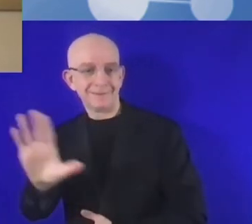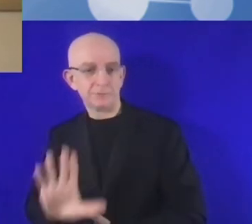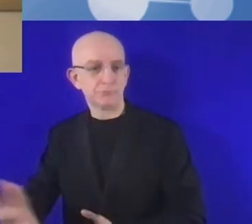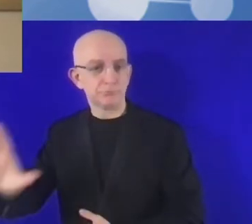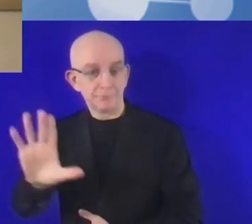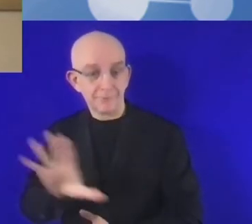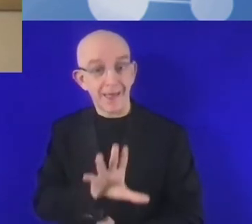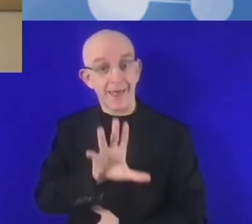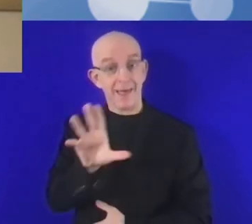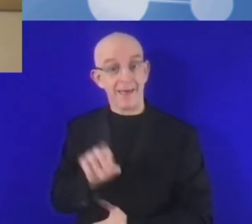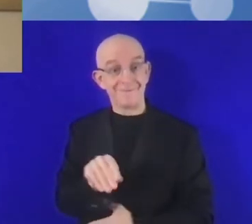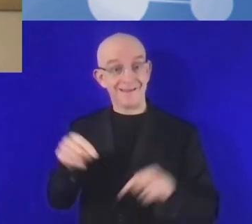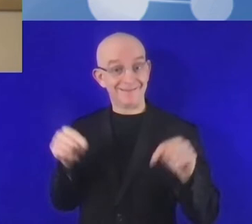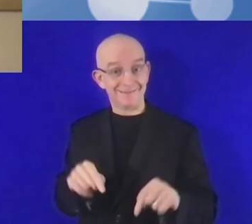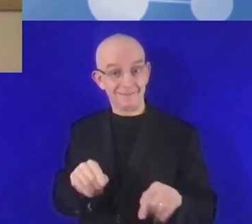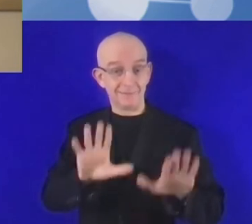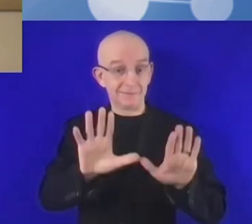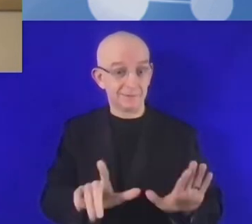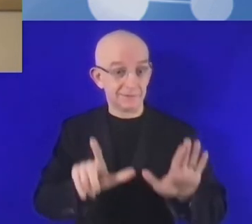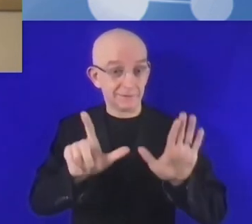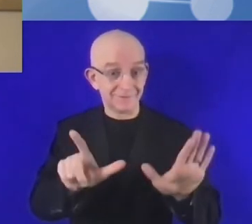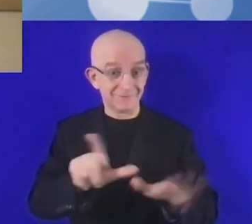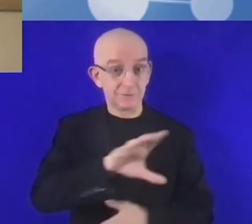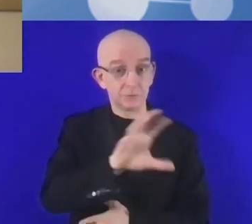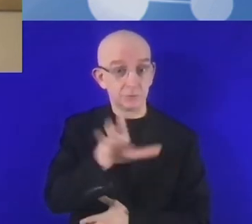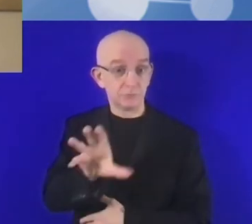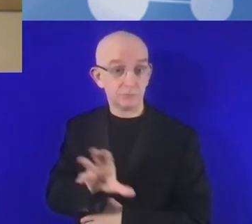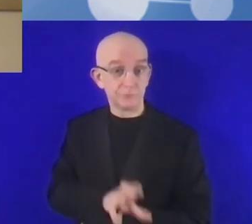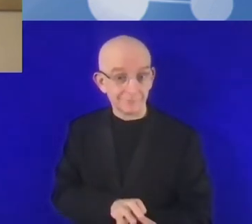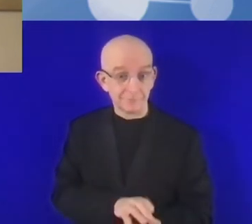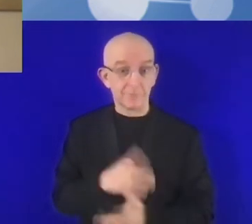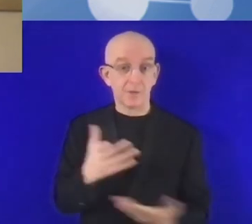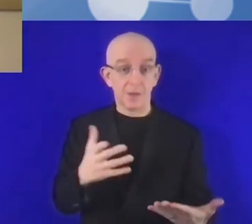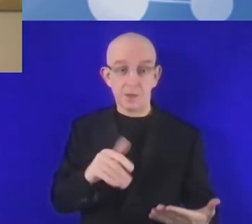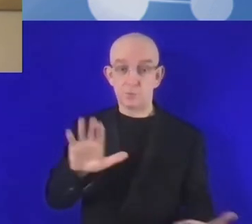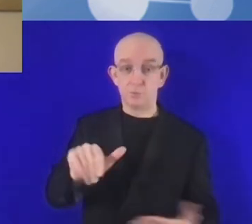países. Trabajamos también con países en el cercano Oriente.